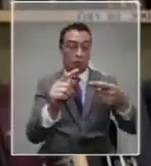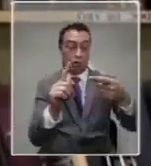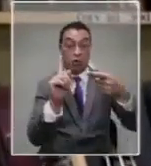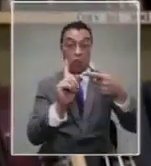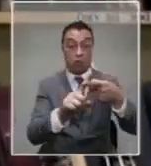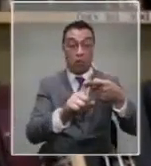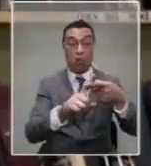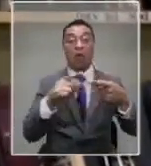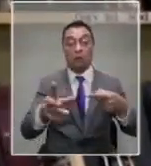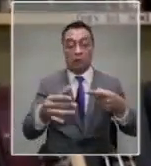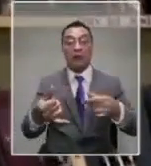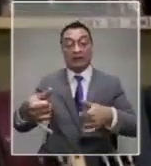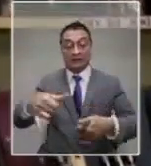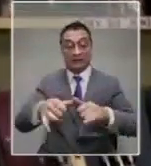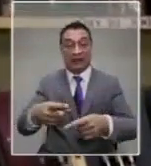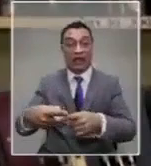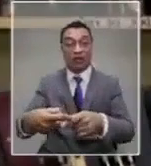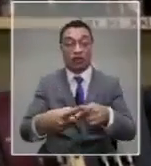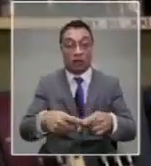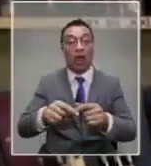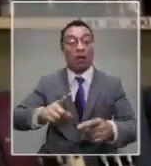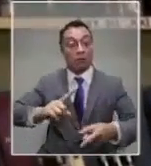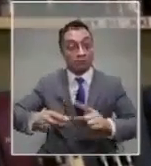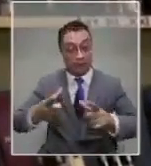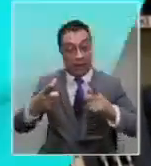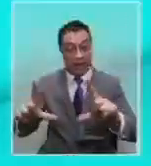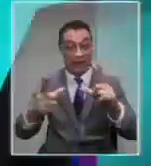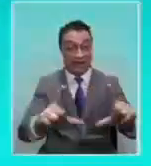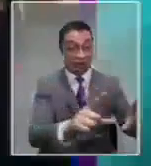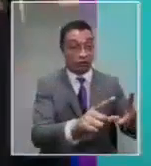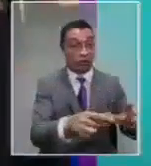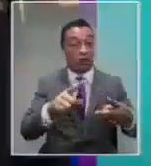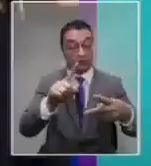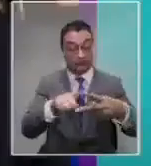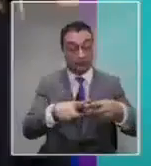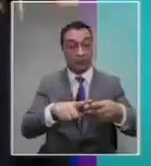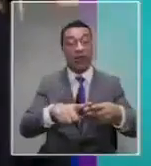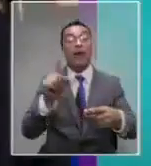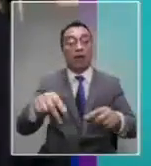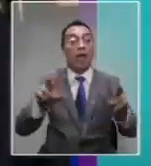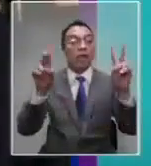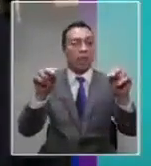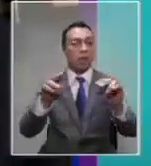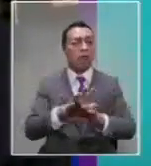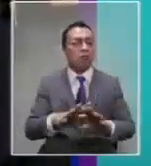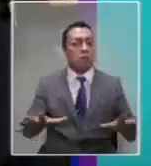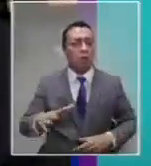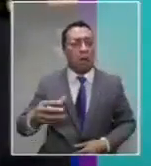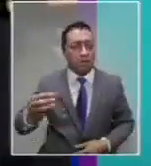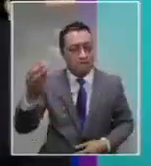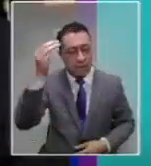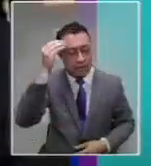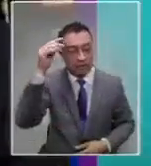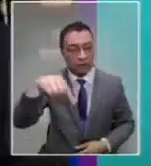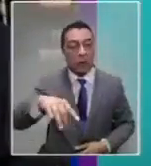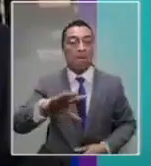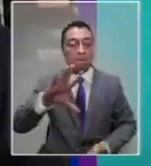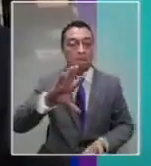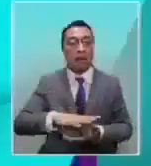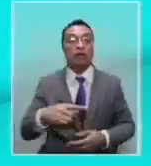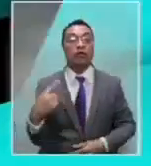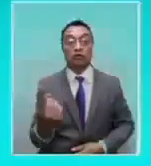Uno es el área de las ciencias sociales, en el tema de la migración. Ese es un tema muy presente hoy día en nuestro